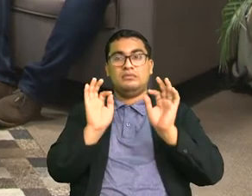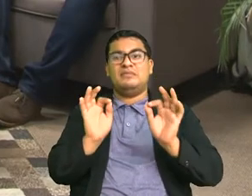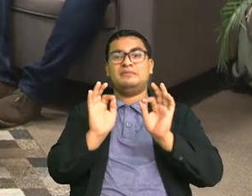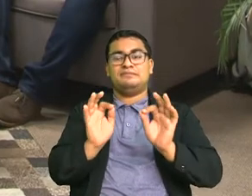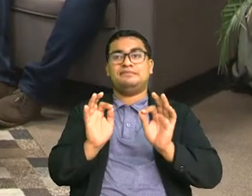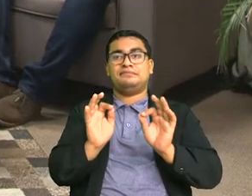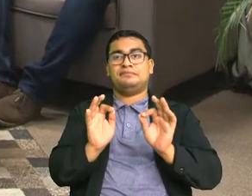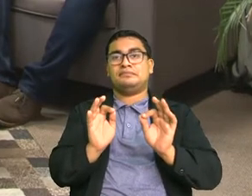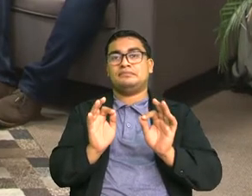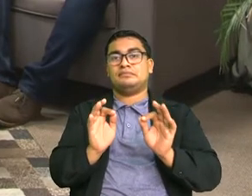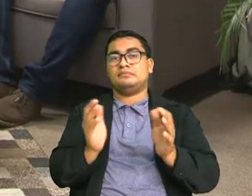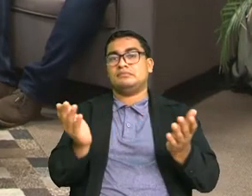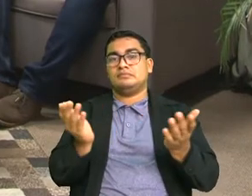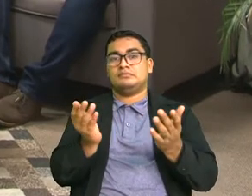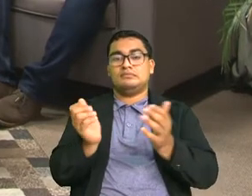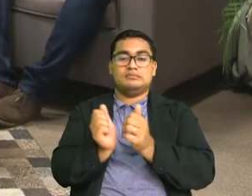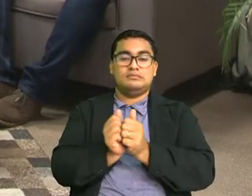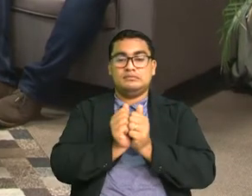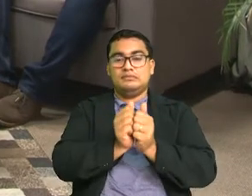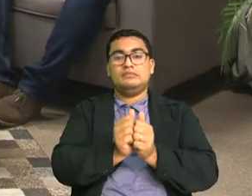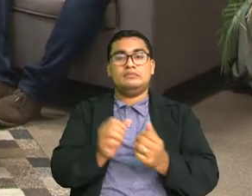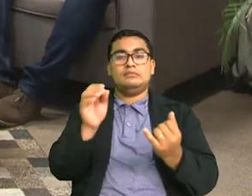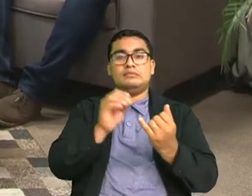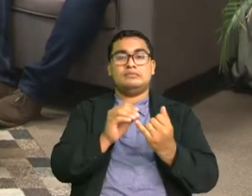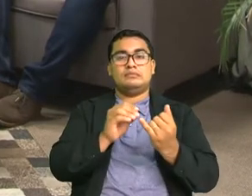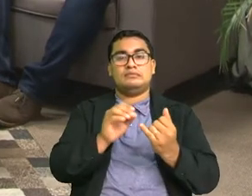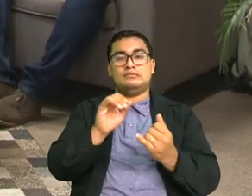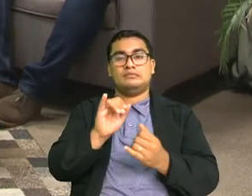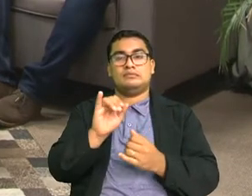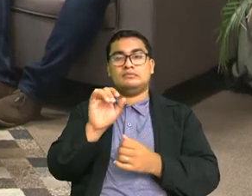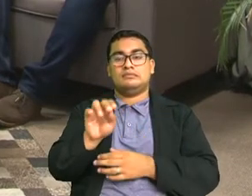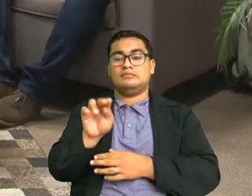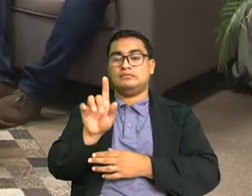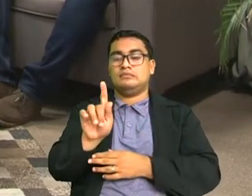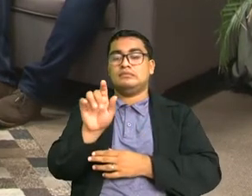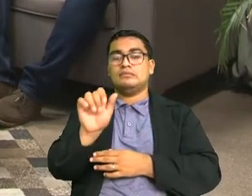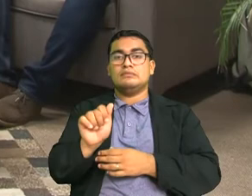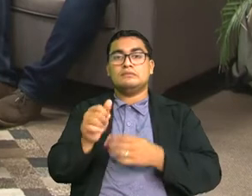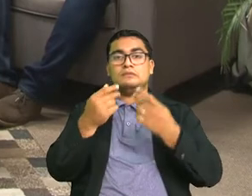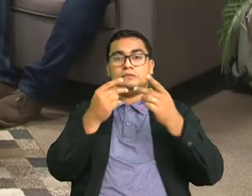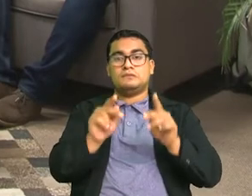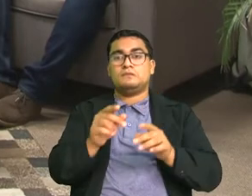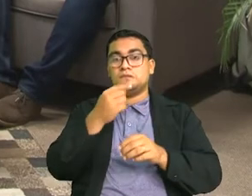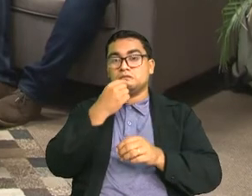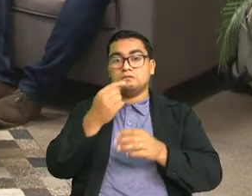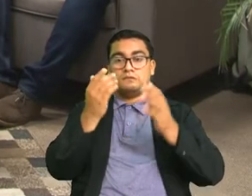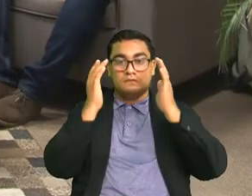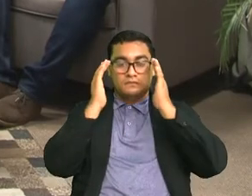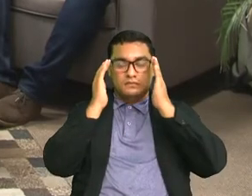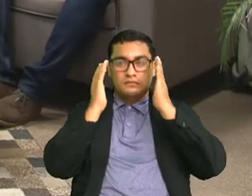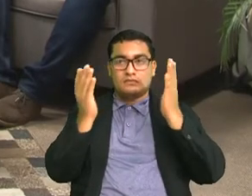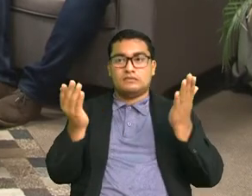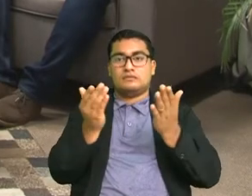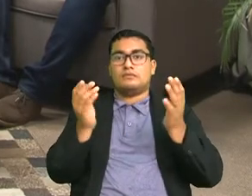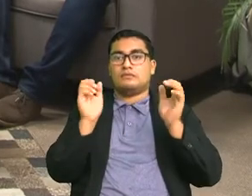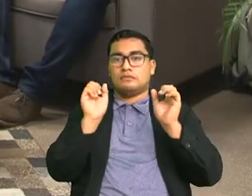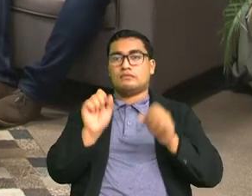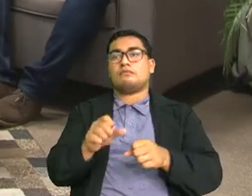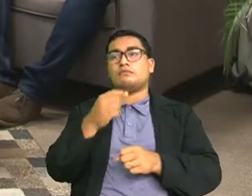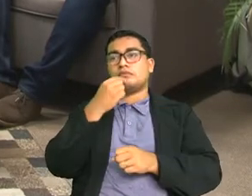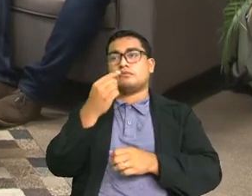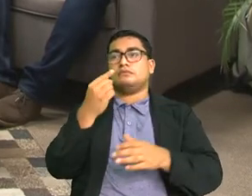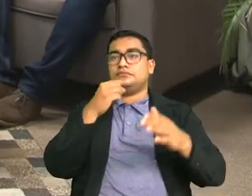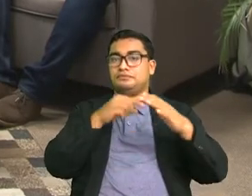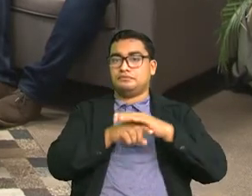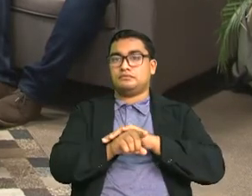además el acompañamiento de este técnico entonces es decir que nosotros podríamos decir verdad es que nuestras metas